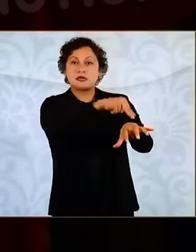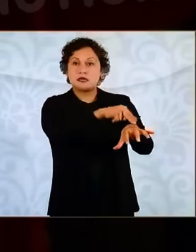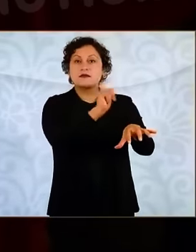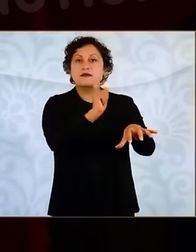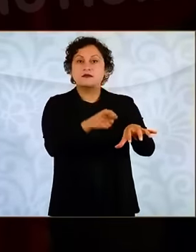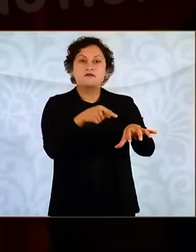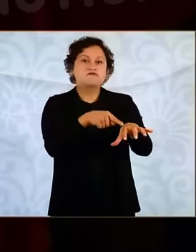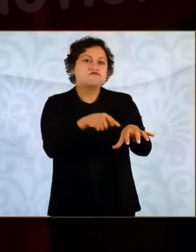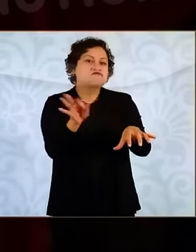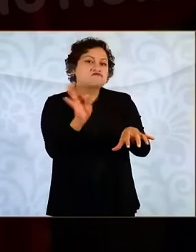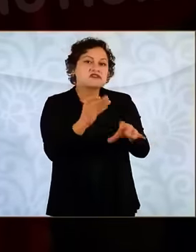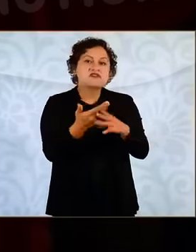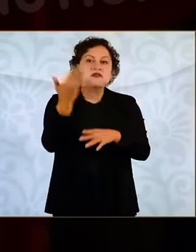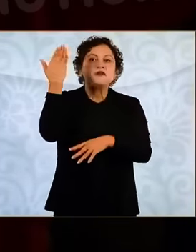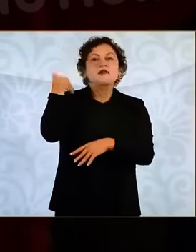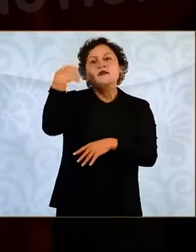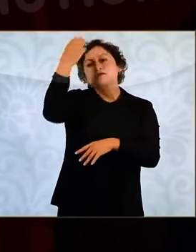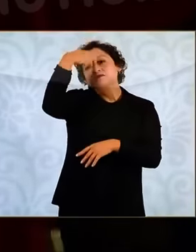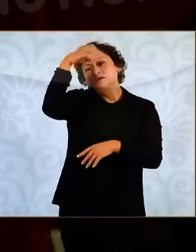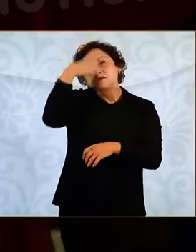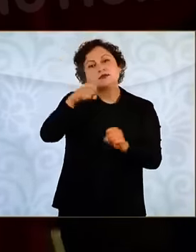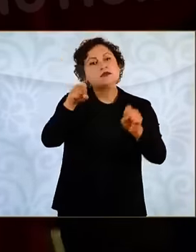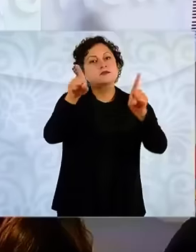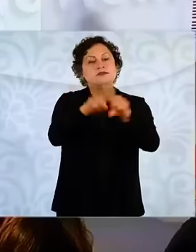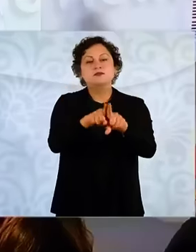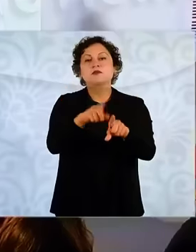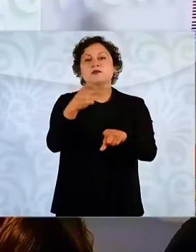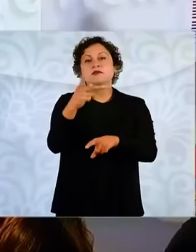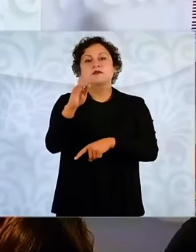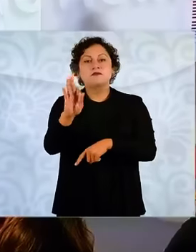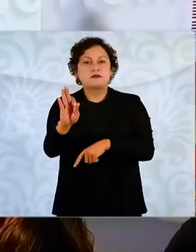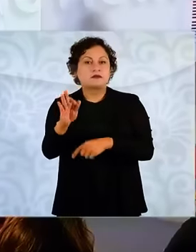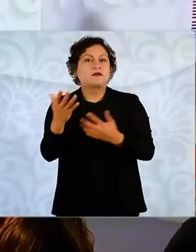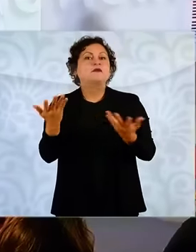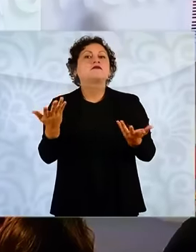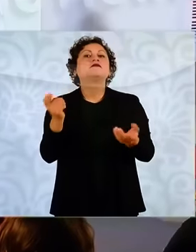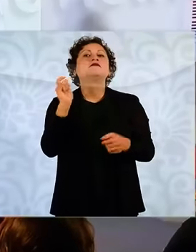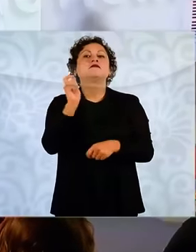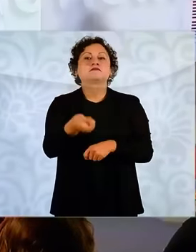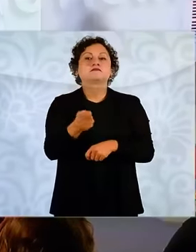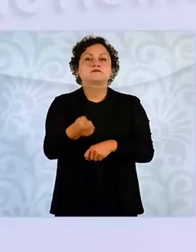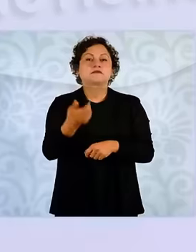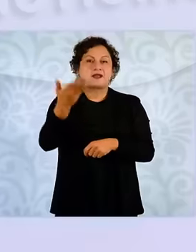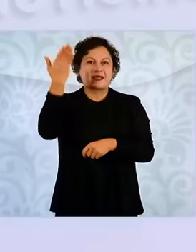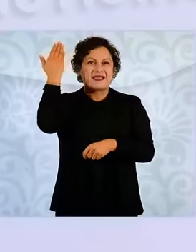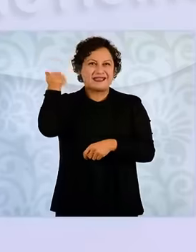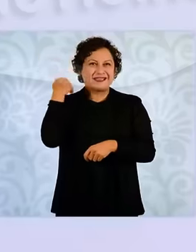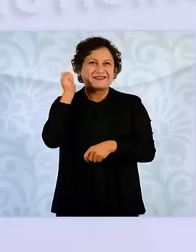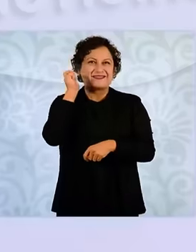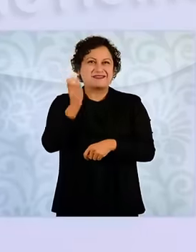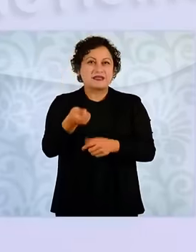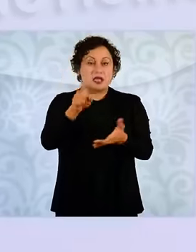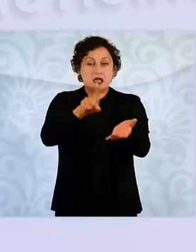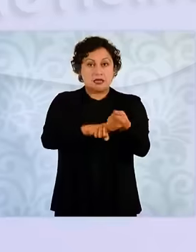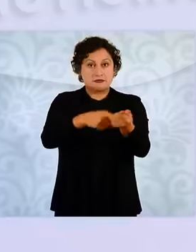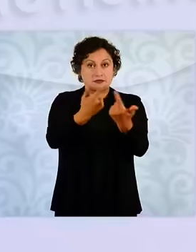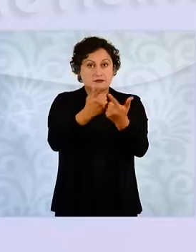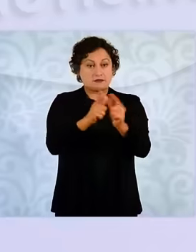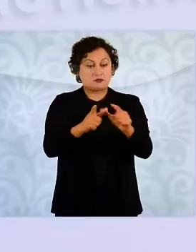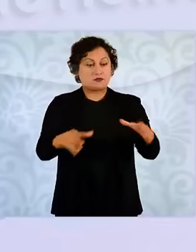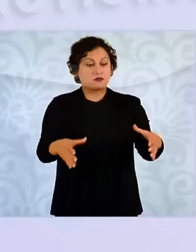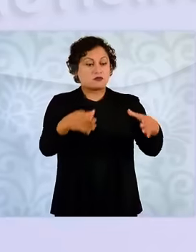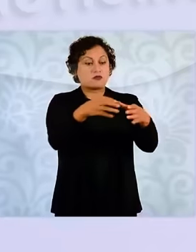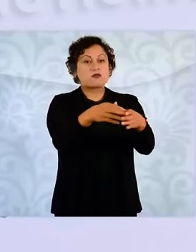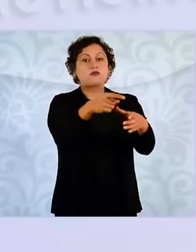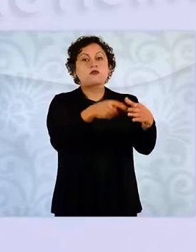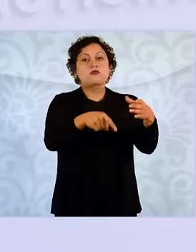Federal, que cambiaron los mandos de acuerdo a los amigos que tenían los